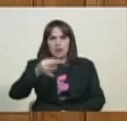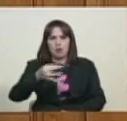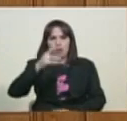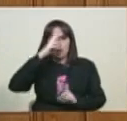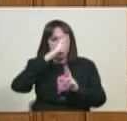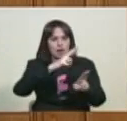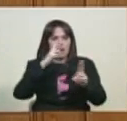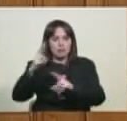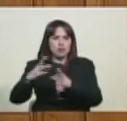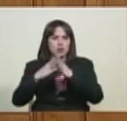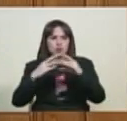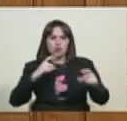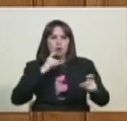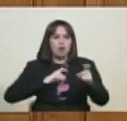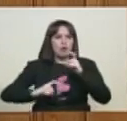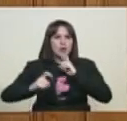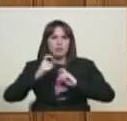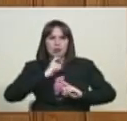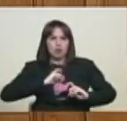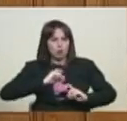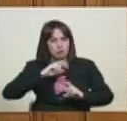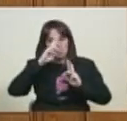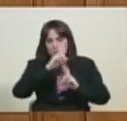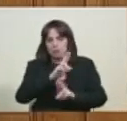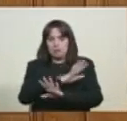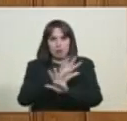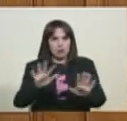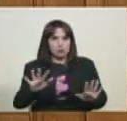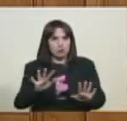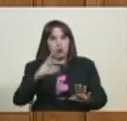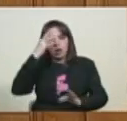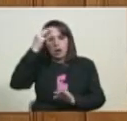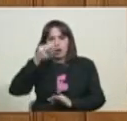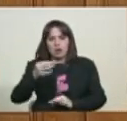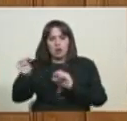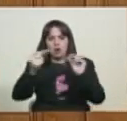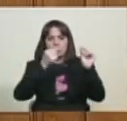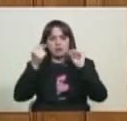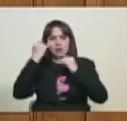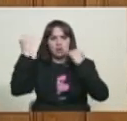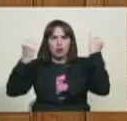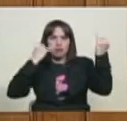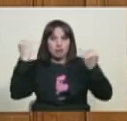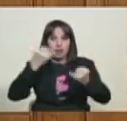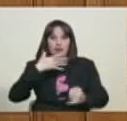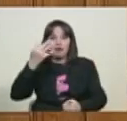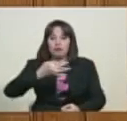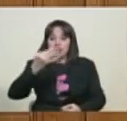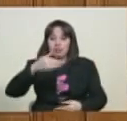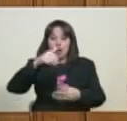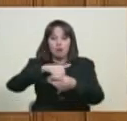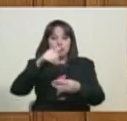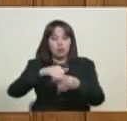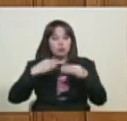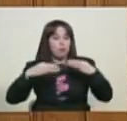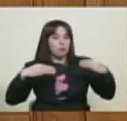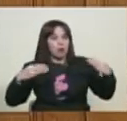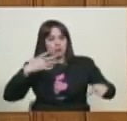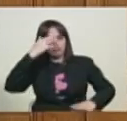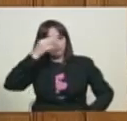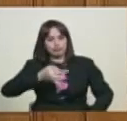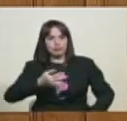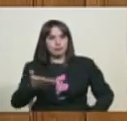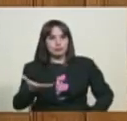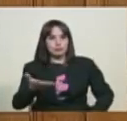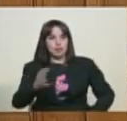respeto al adversario, creo en el debate de ideas, creo en la verdad del voto popular y